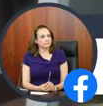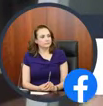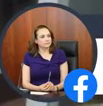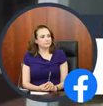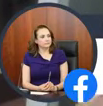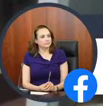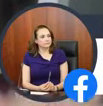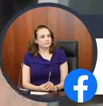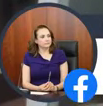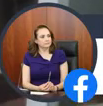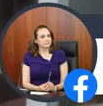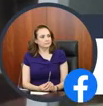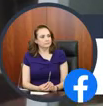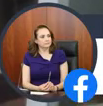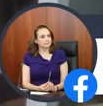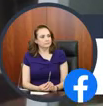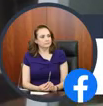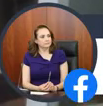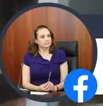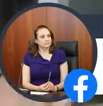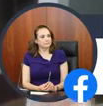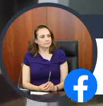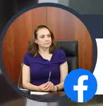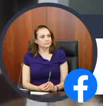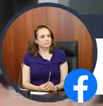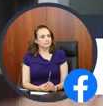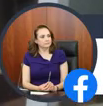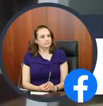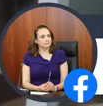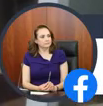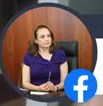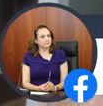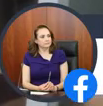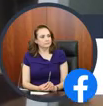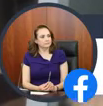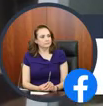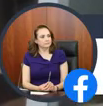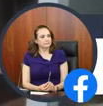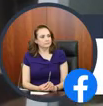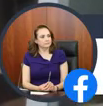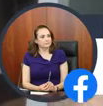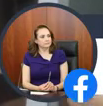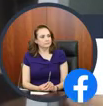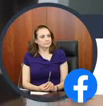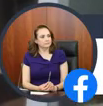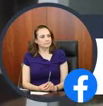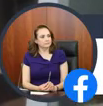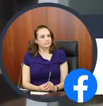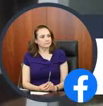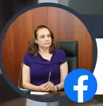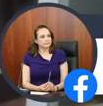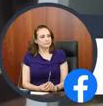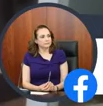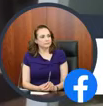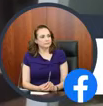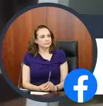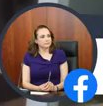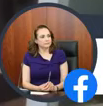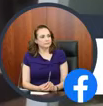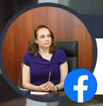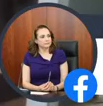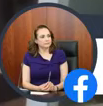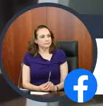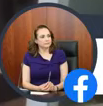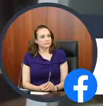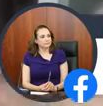la tuviste que haber hecho tú. Y la única persona que está generando ese